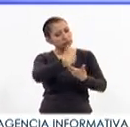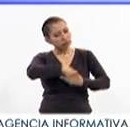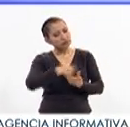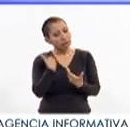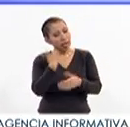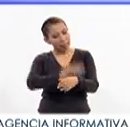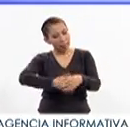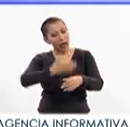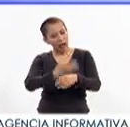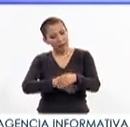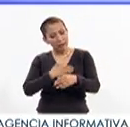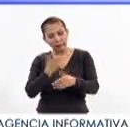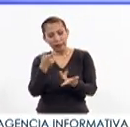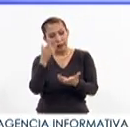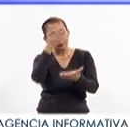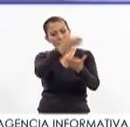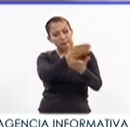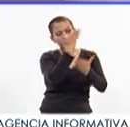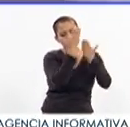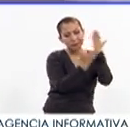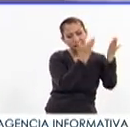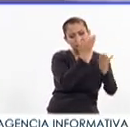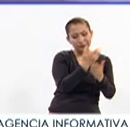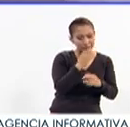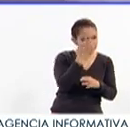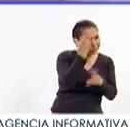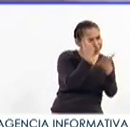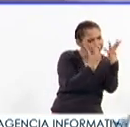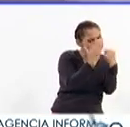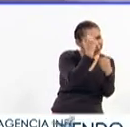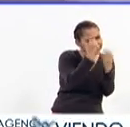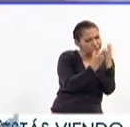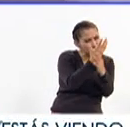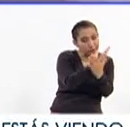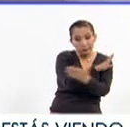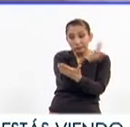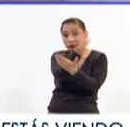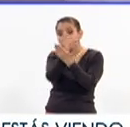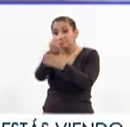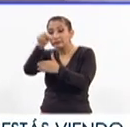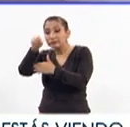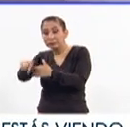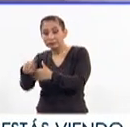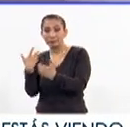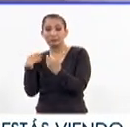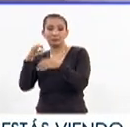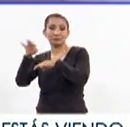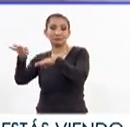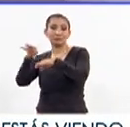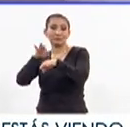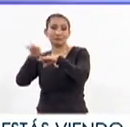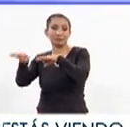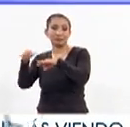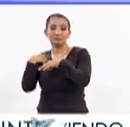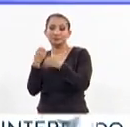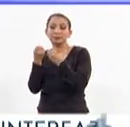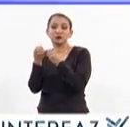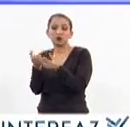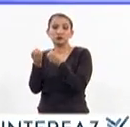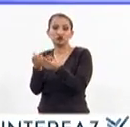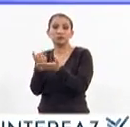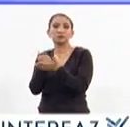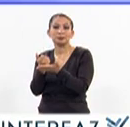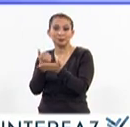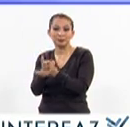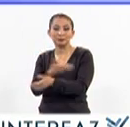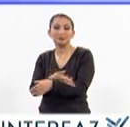que en las tardes puedan acudir con nosotros, tomar nuevas herramientas y con esas herramientas regresar a sus puntos de trabajo y